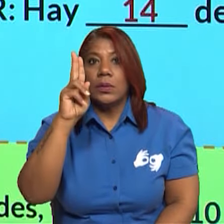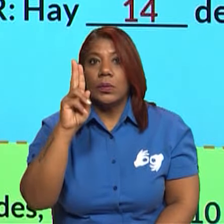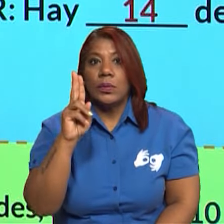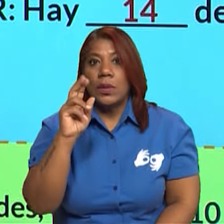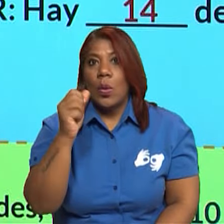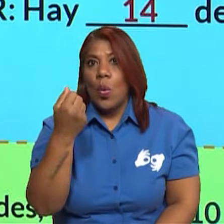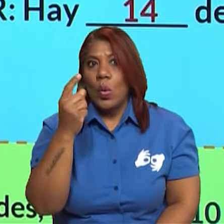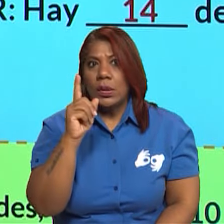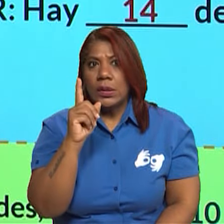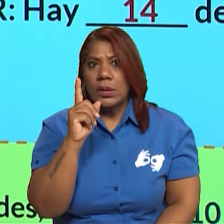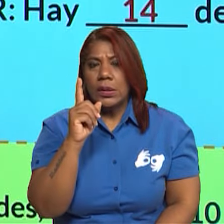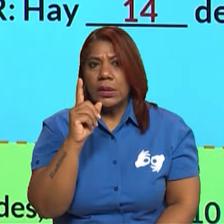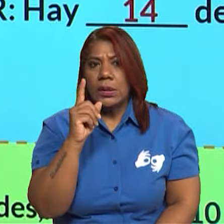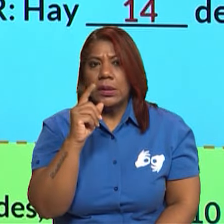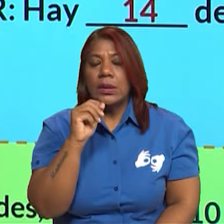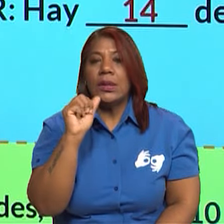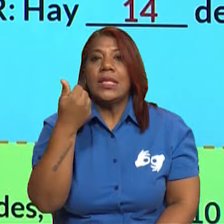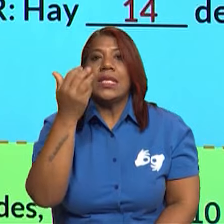total?